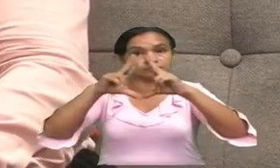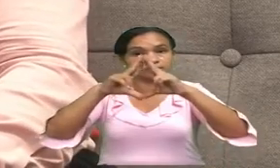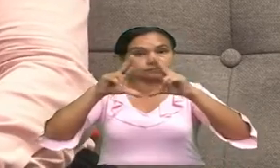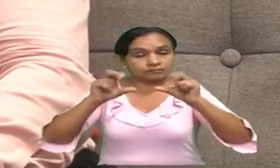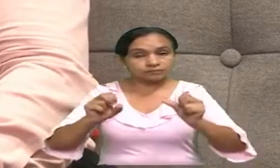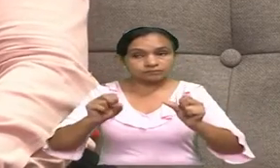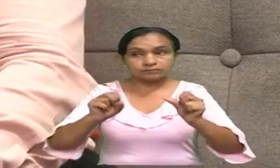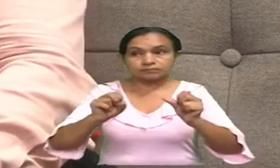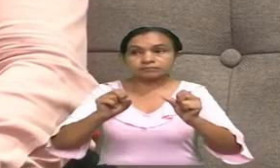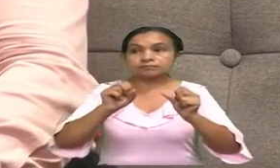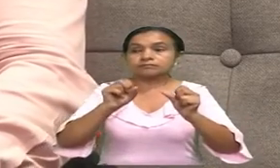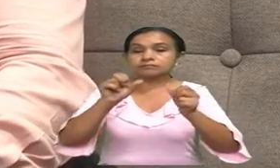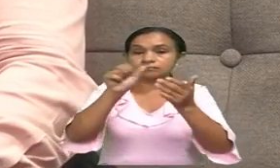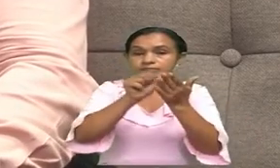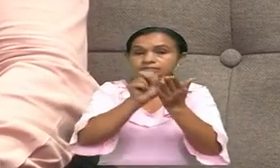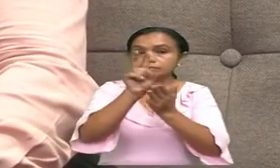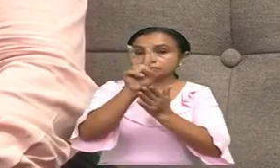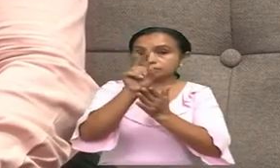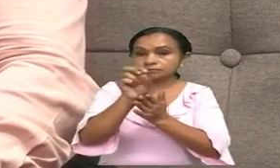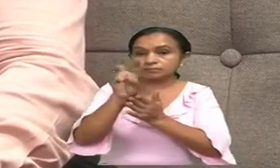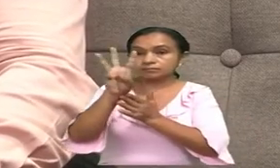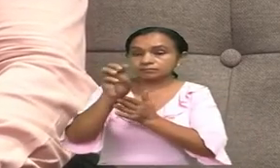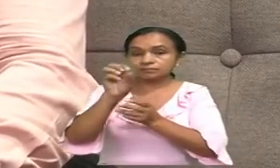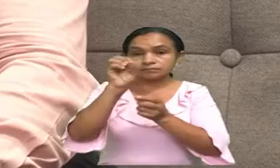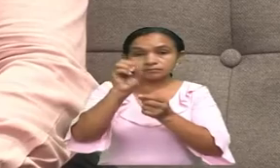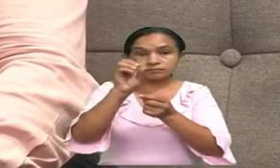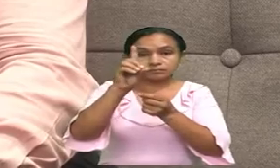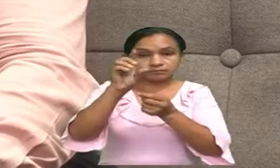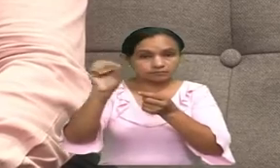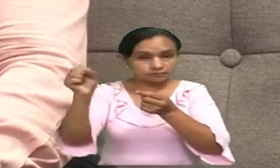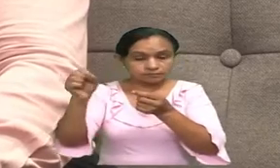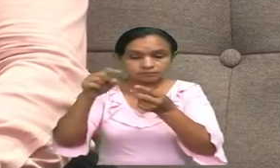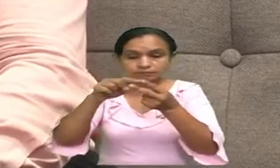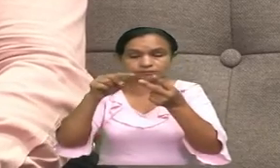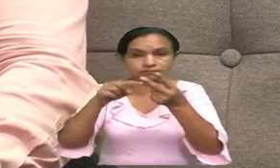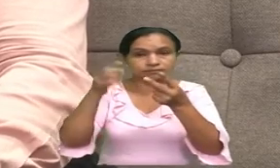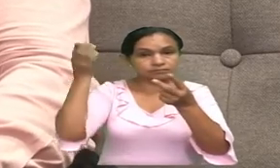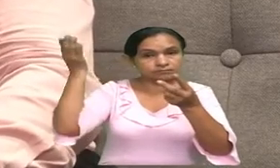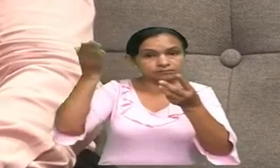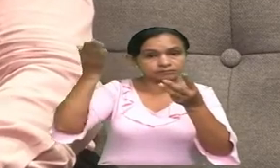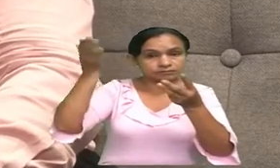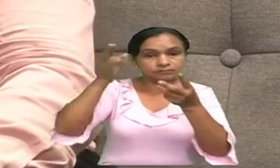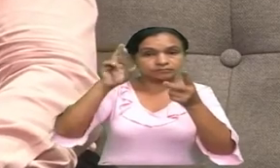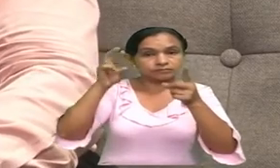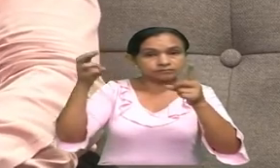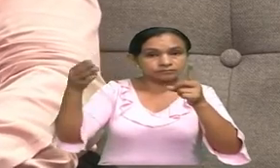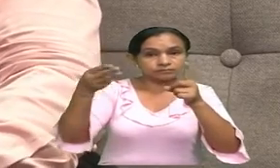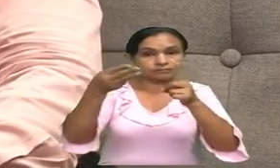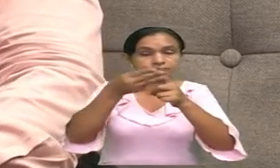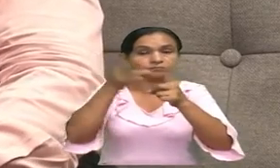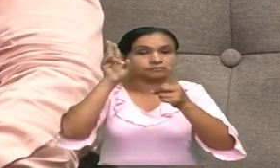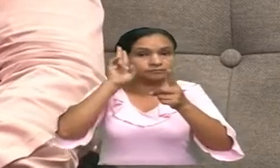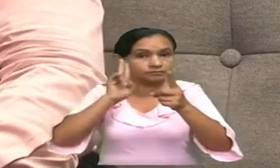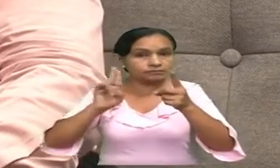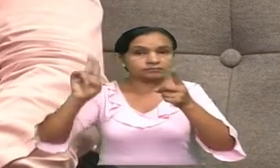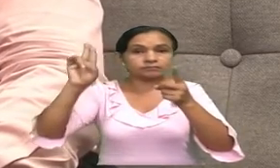la Agenda 2030, los ODS, la Conferencia Regional de Educación